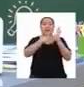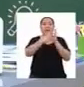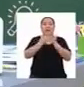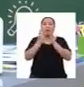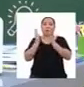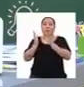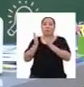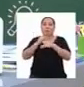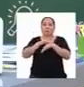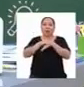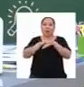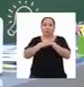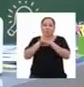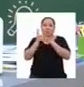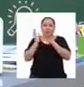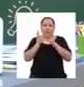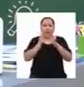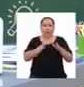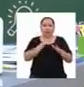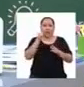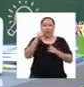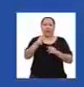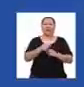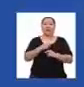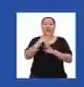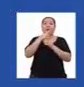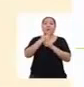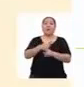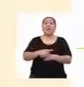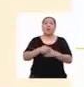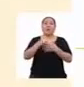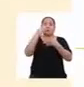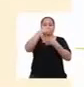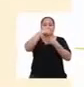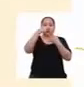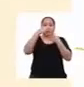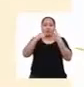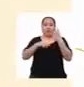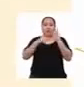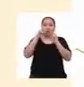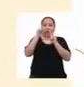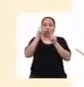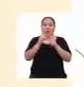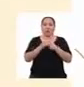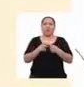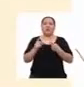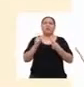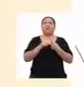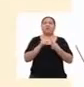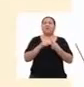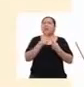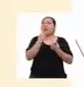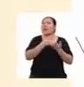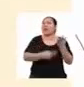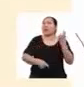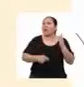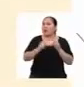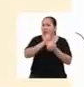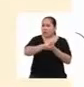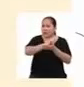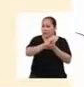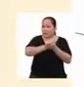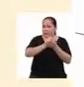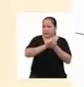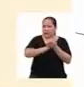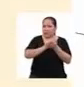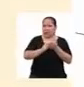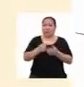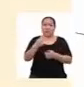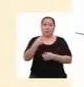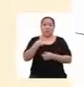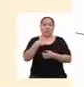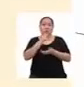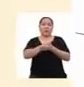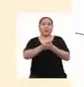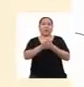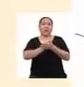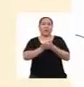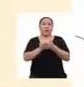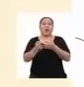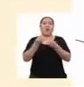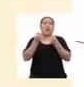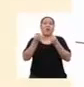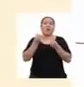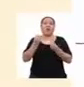de planificación responde a las siguientes preguntas. ¿Sobre qué voy a escribir? Voy a escribir sobre